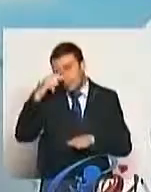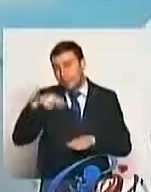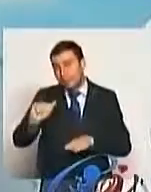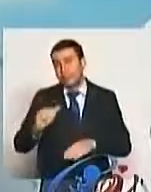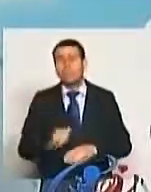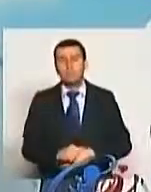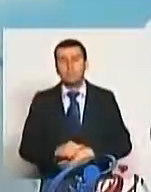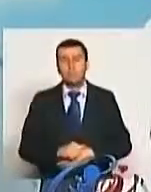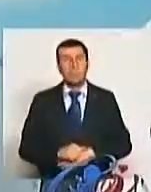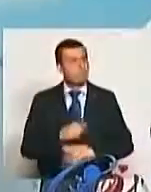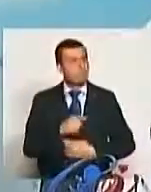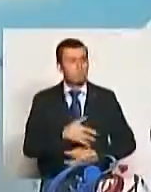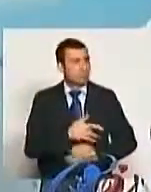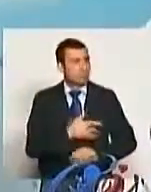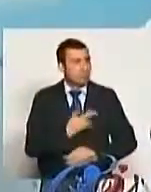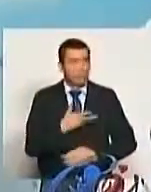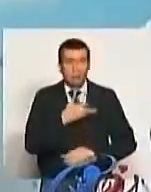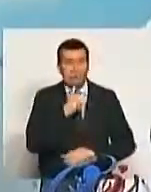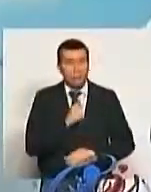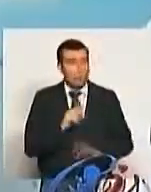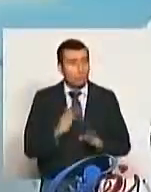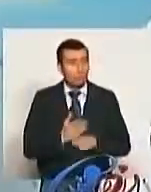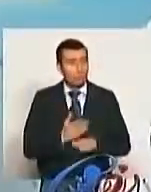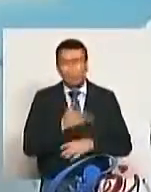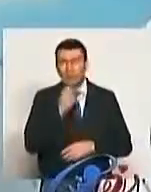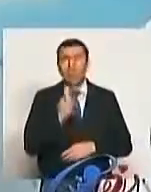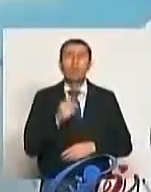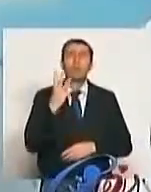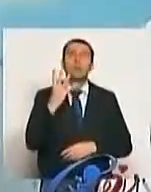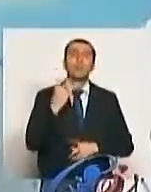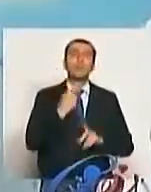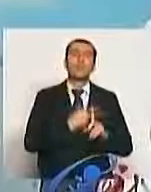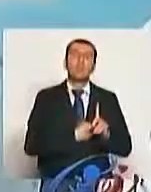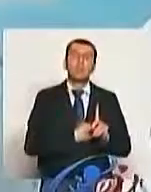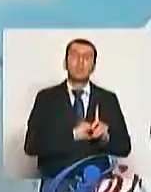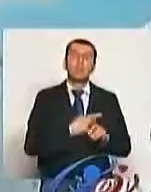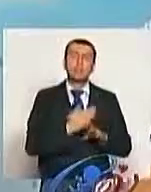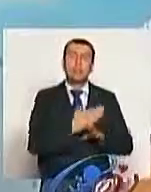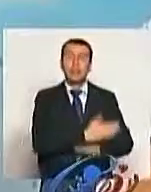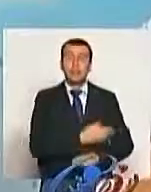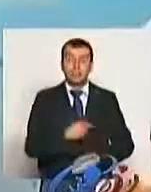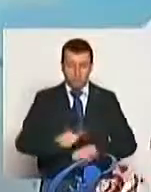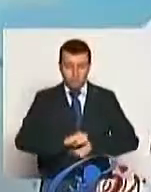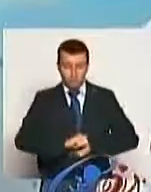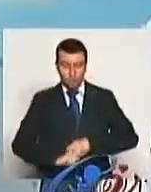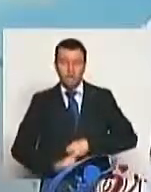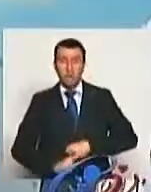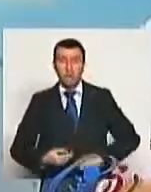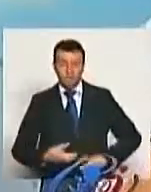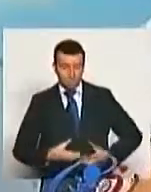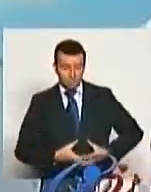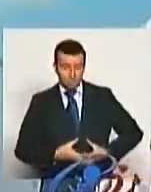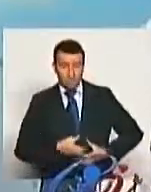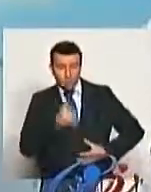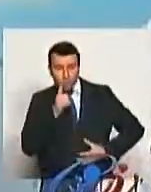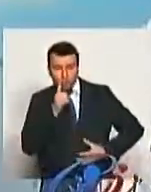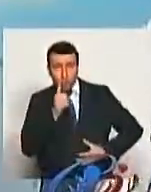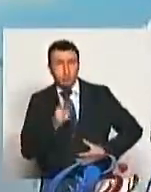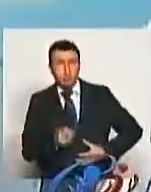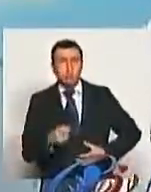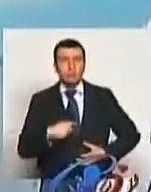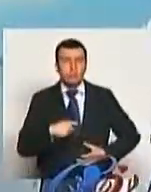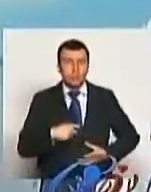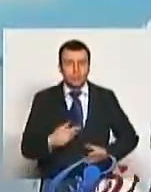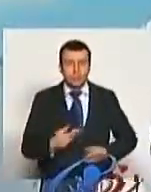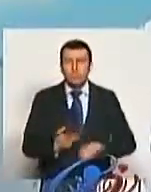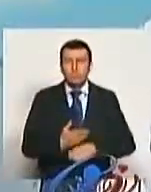Era totalmente asintomática, hacía 4 meses le habían realizado una cirugía de vejiga porque estaba presentando un prolapso